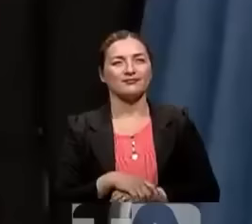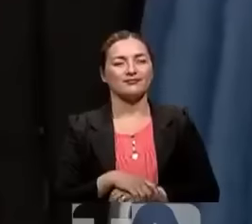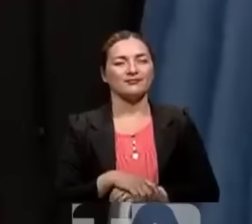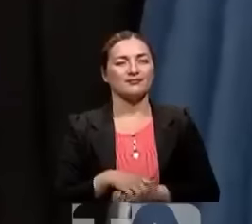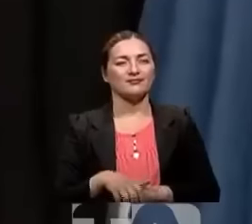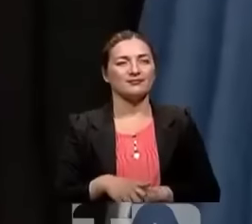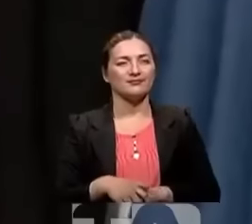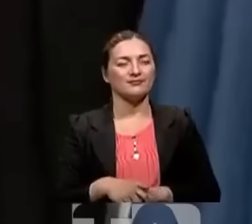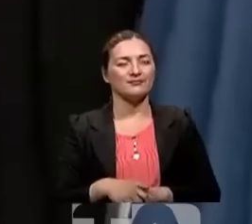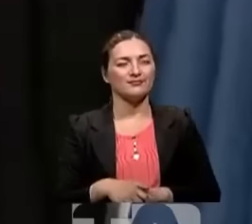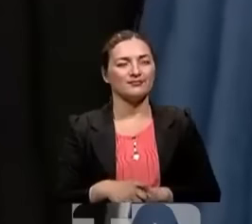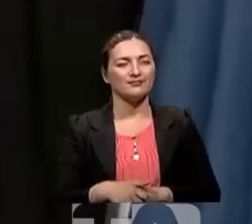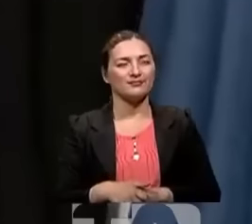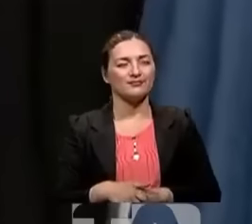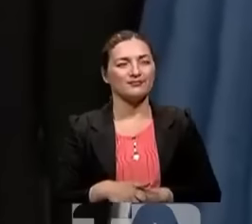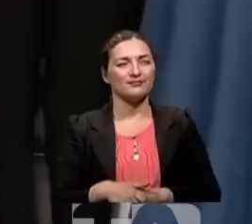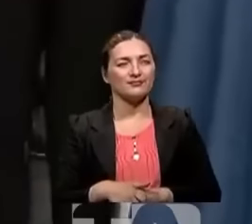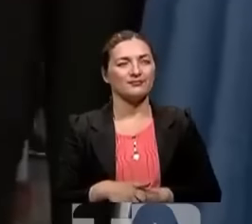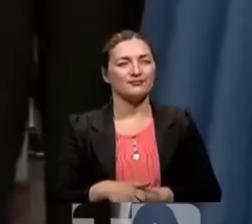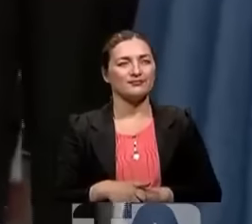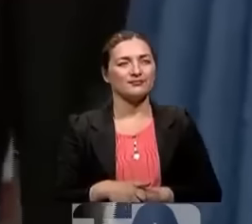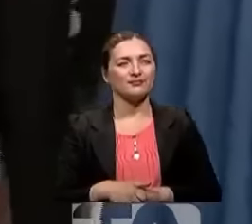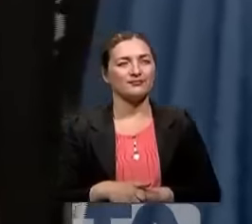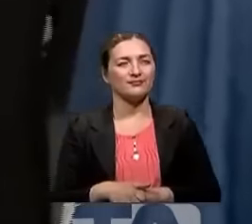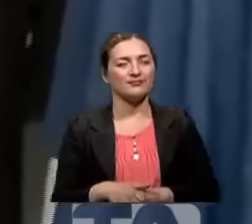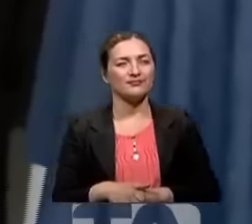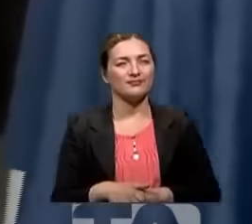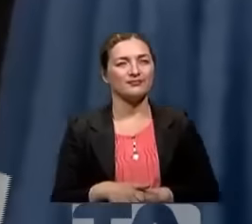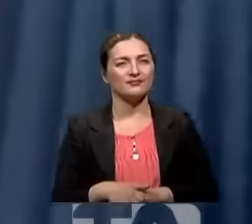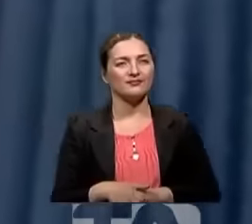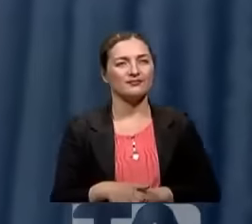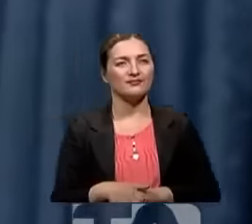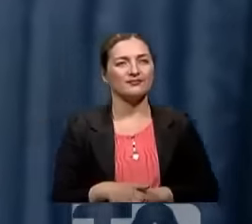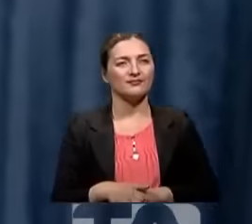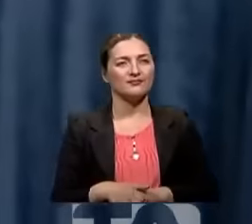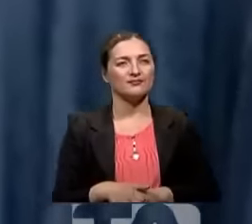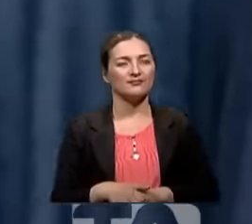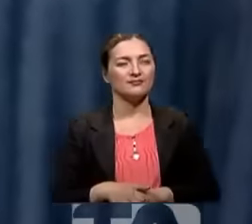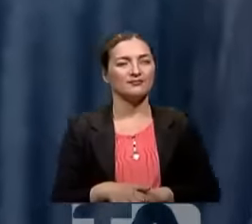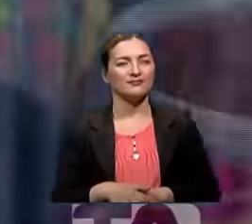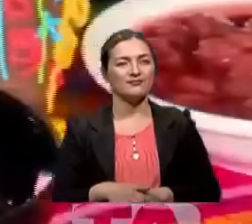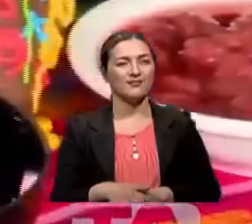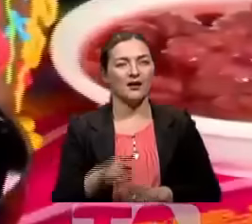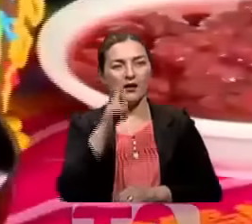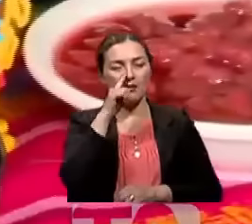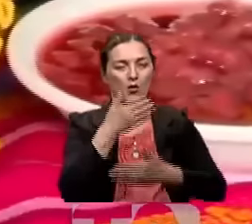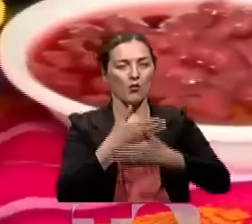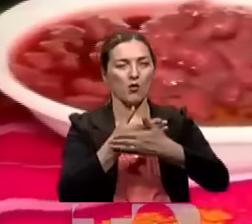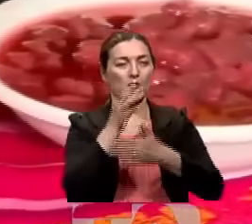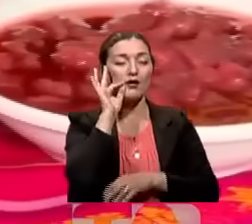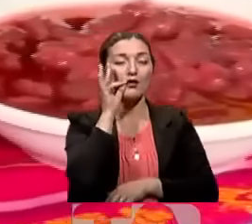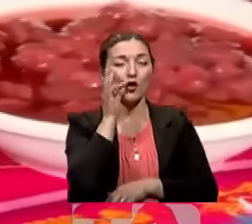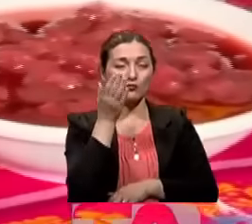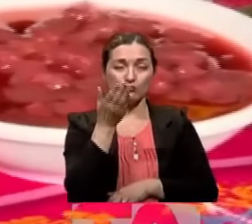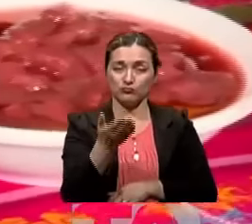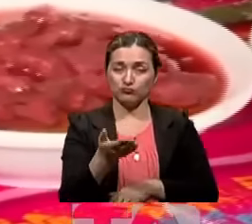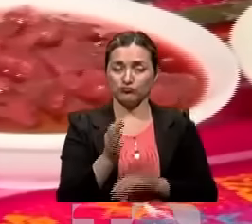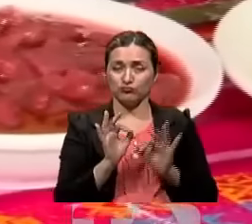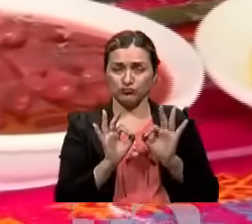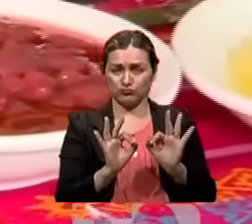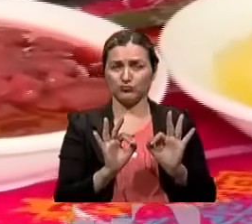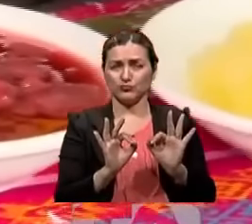Qué maravilla, les cuento que esta guagua agua para mí está deliciosa, está muy